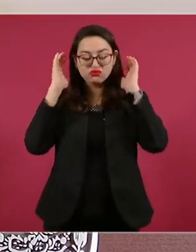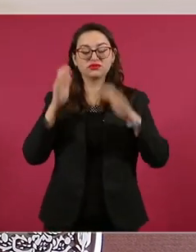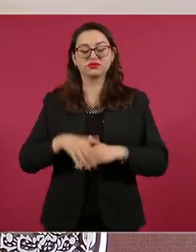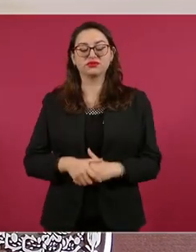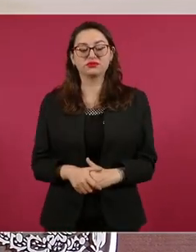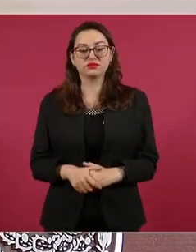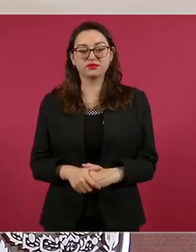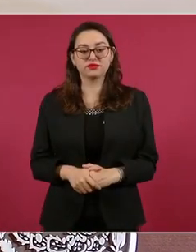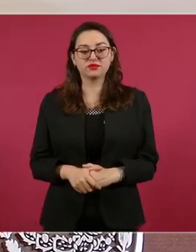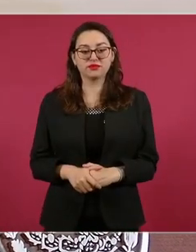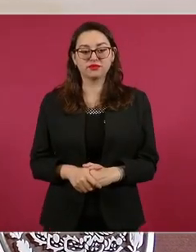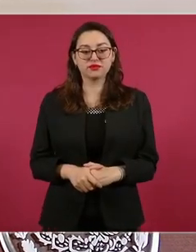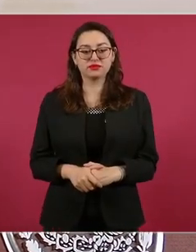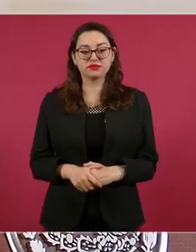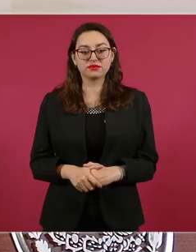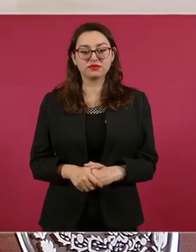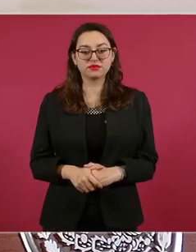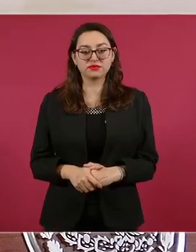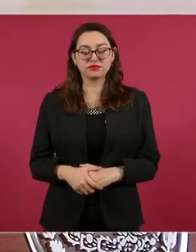con